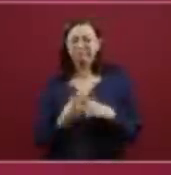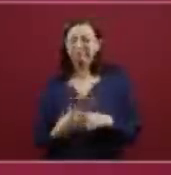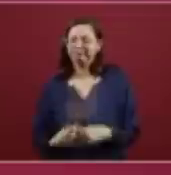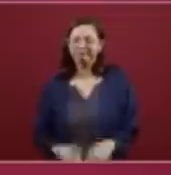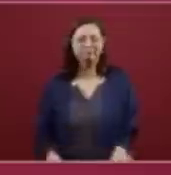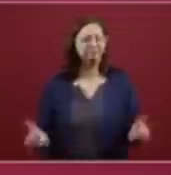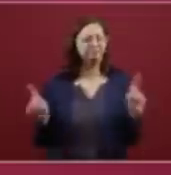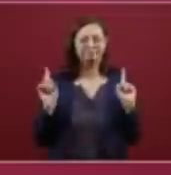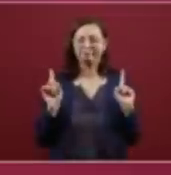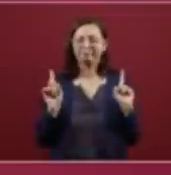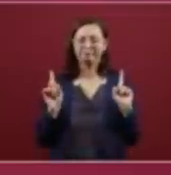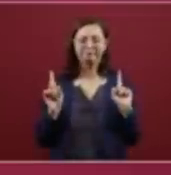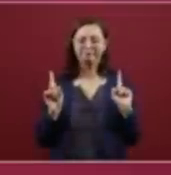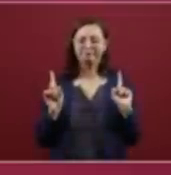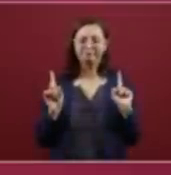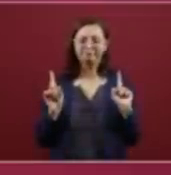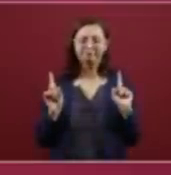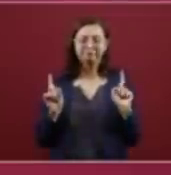lo que